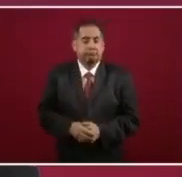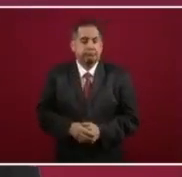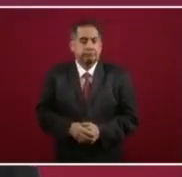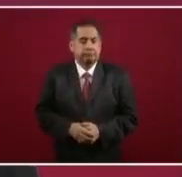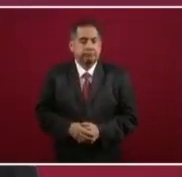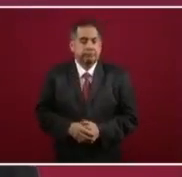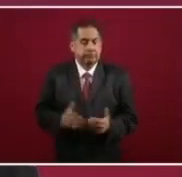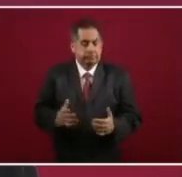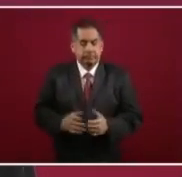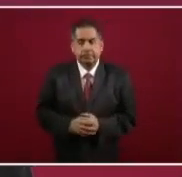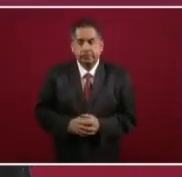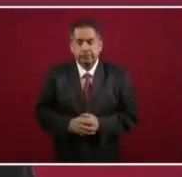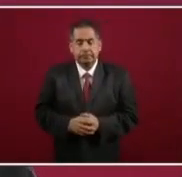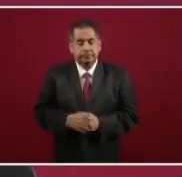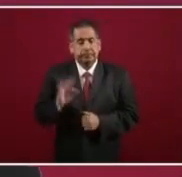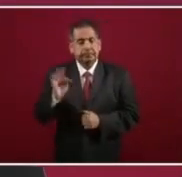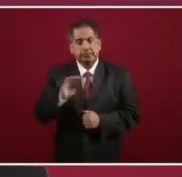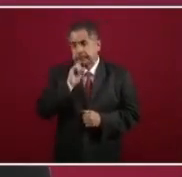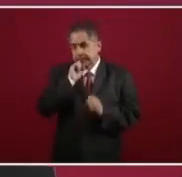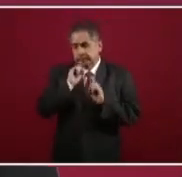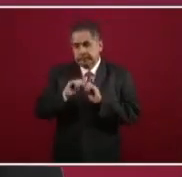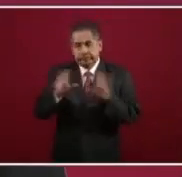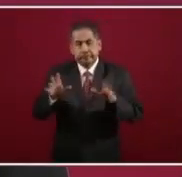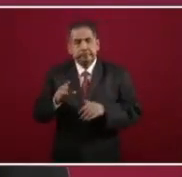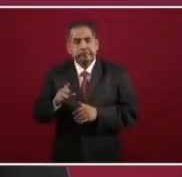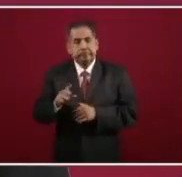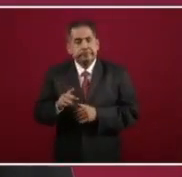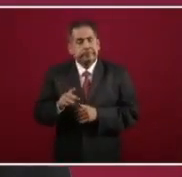y este y desde luego que tenemos qué